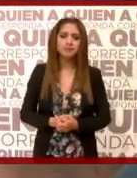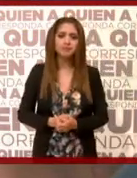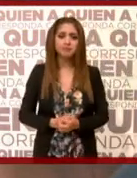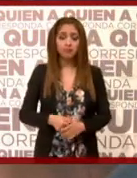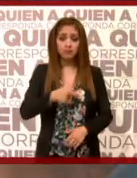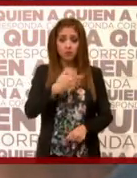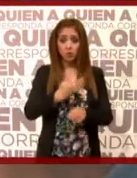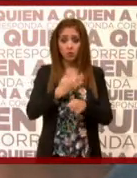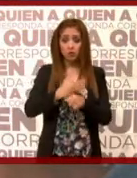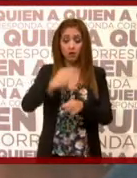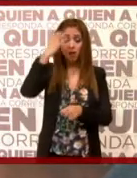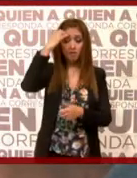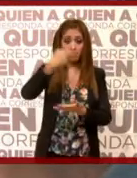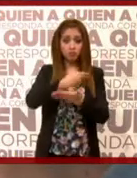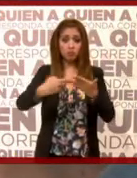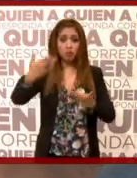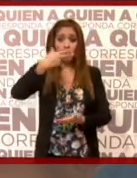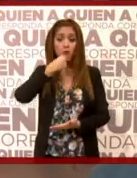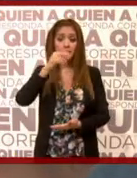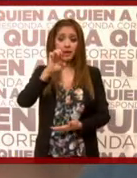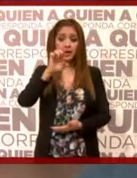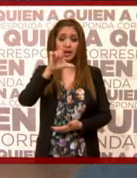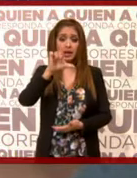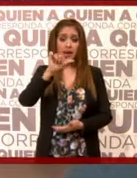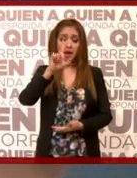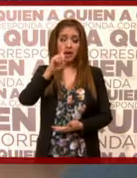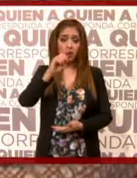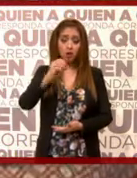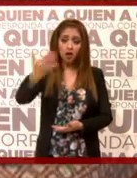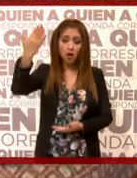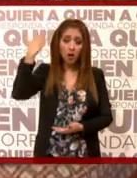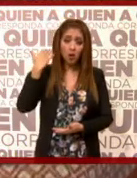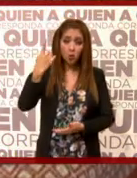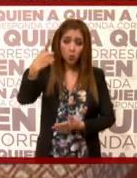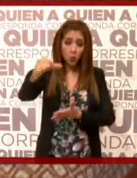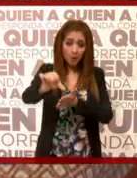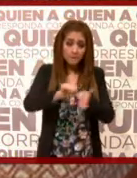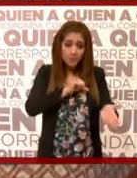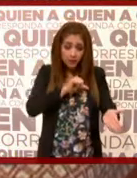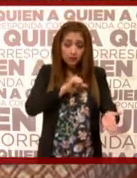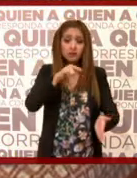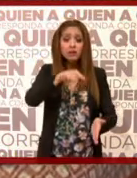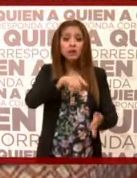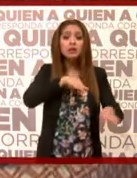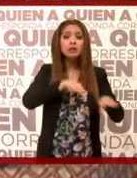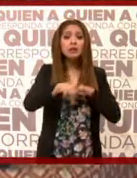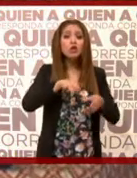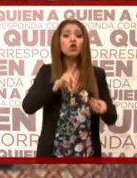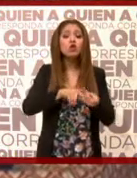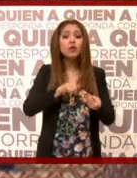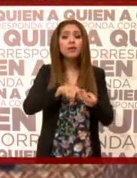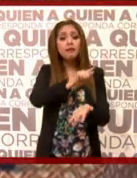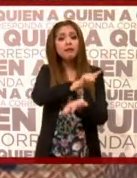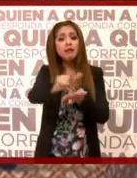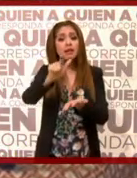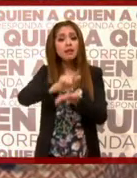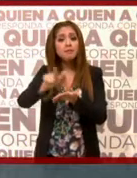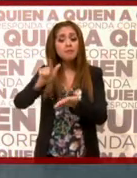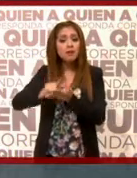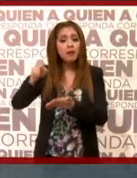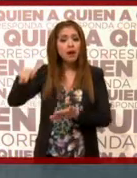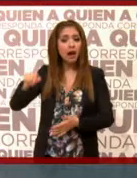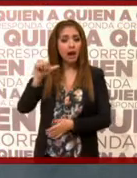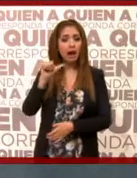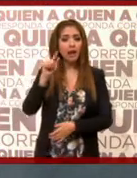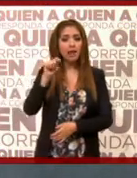Postrado en una cama es como quedó don Eladio Guarneros Hernández desde hace un mes. Él es trabajador del servicio de limpia del municipio de Atlixco